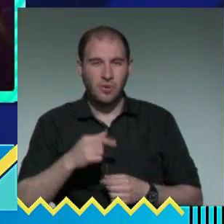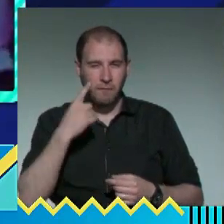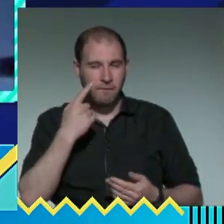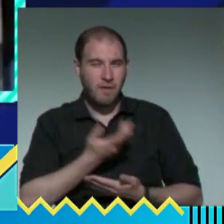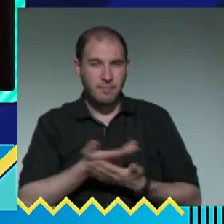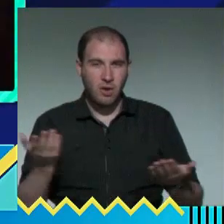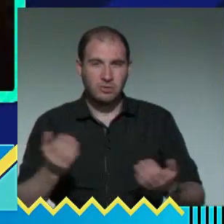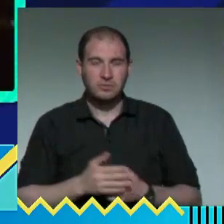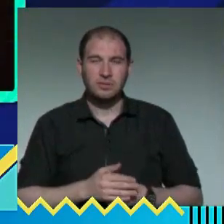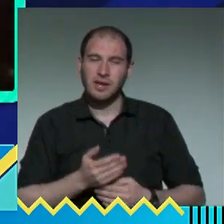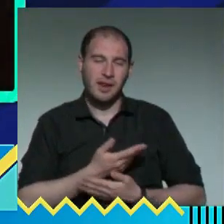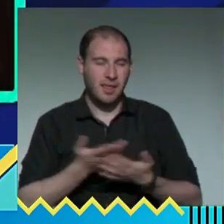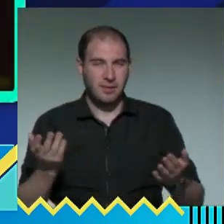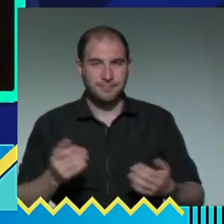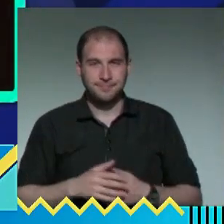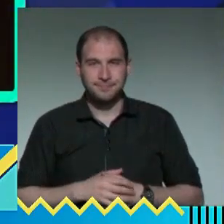conocidos y a nivel masivo.